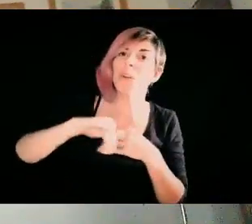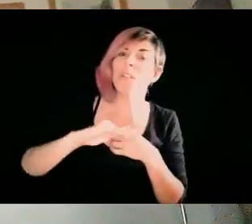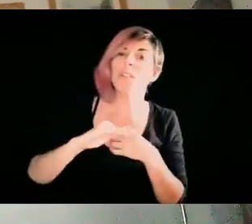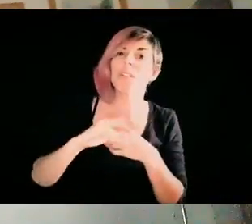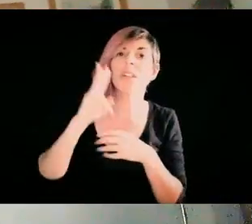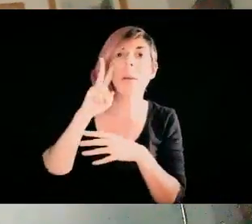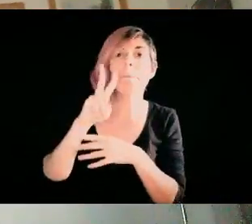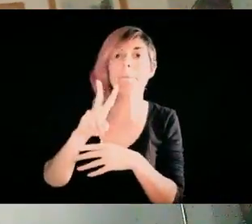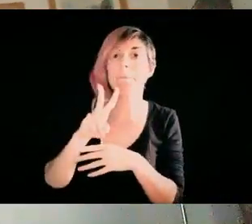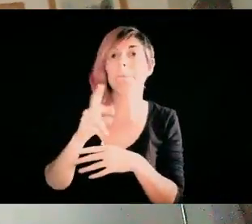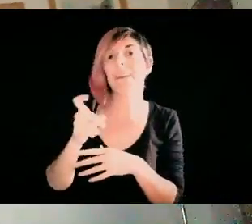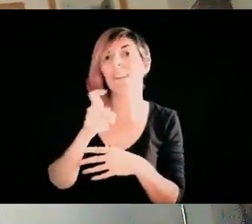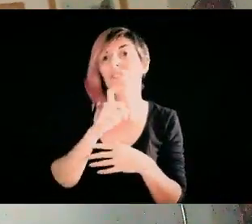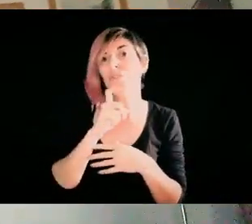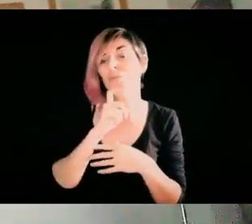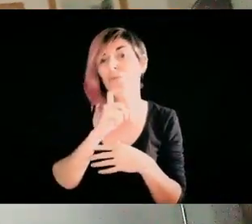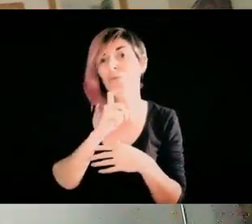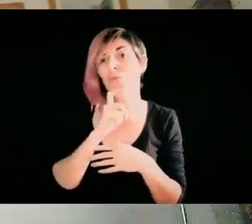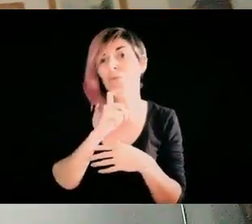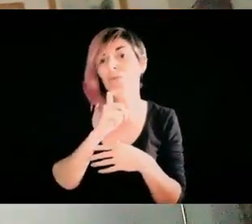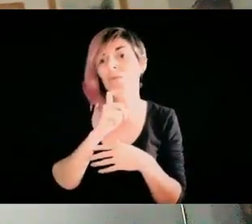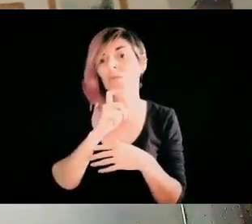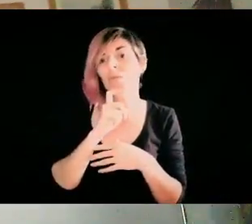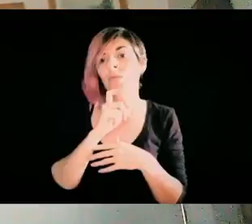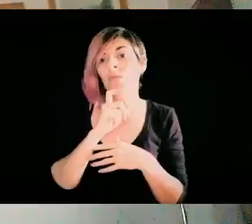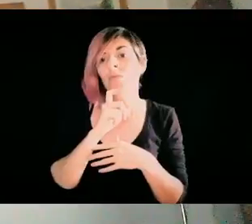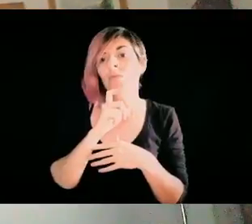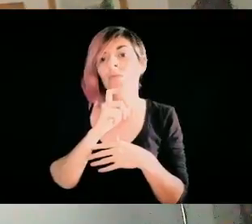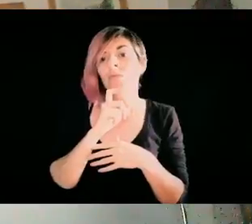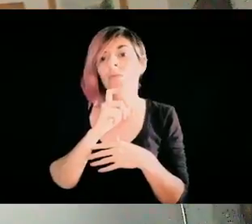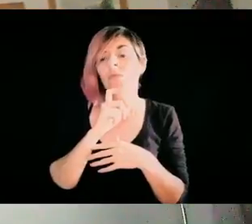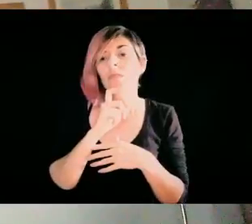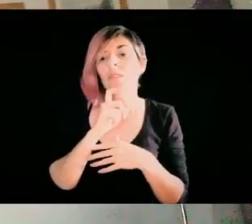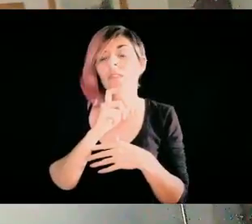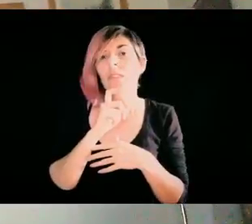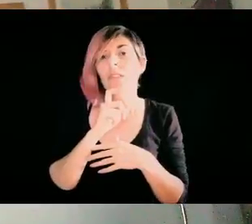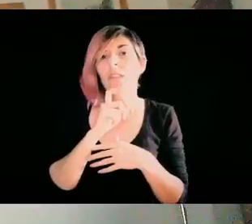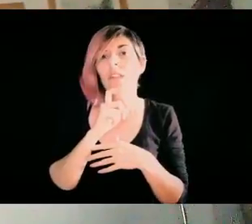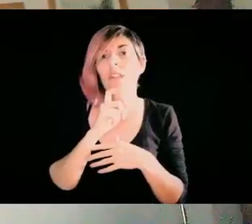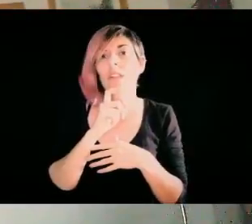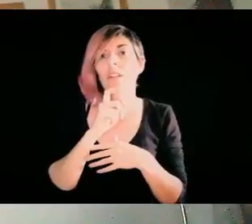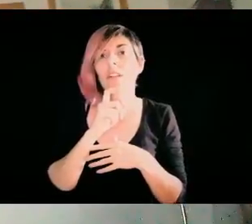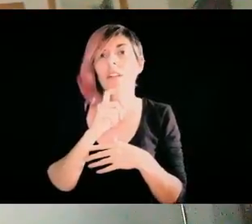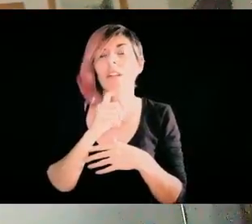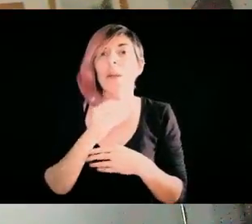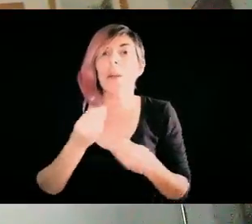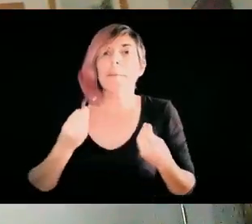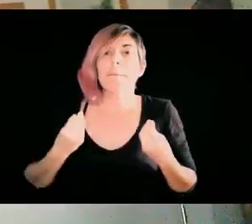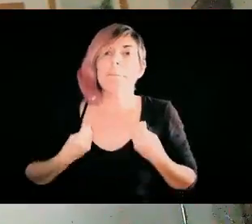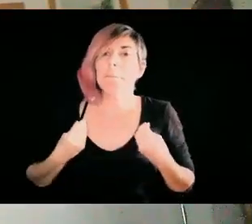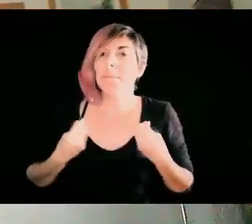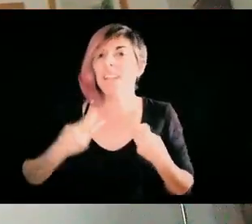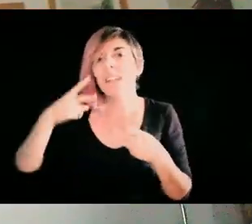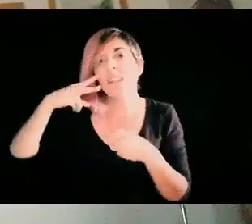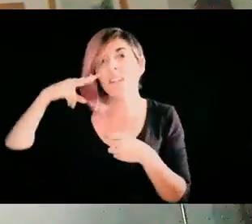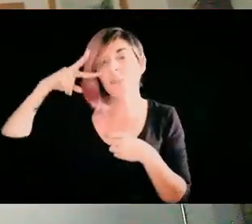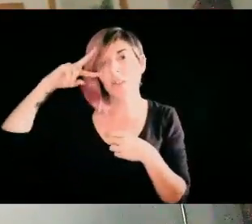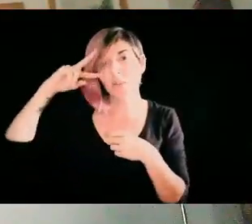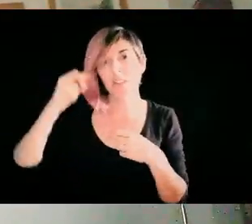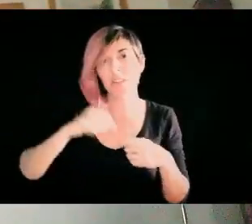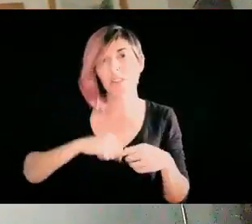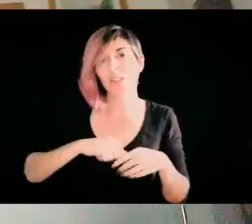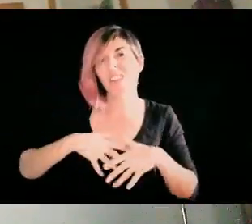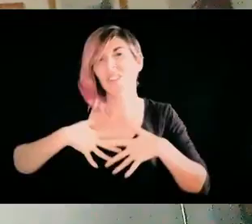propias emociones, nuestra manera de ver las emociones, va a influir de manera decisiva en